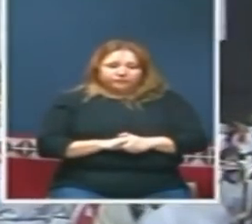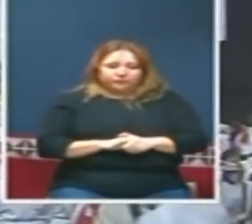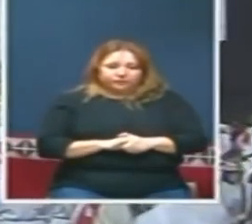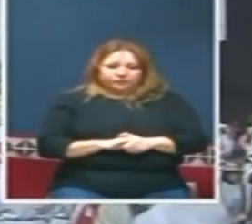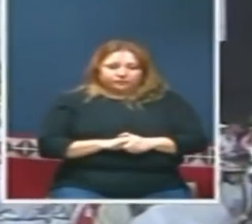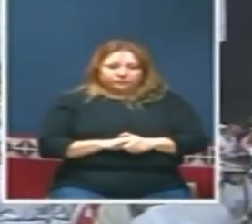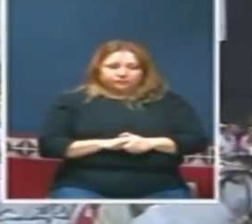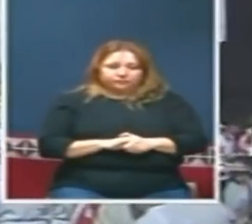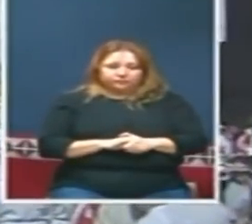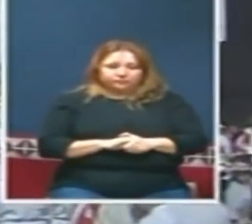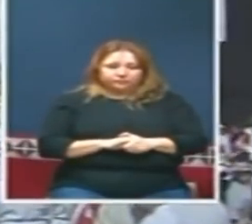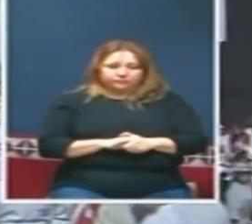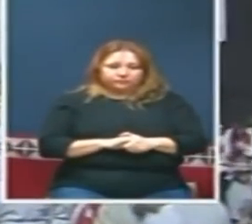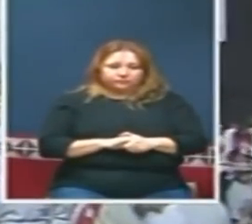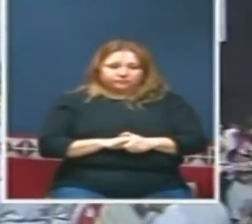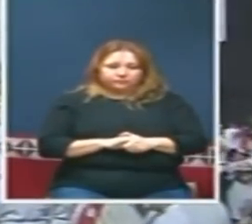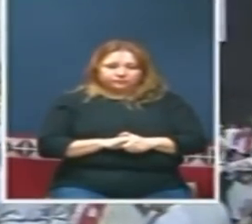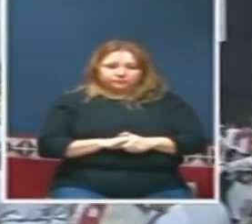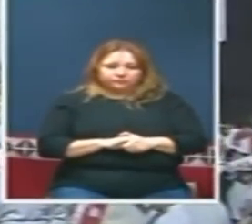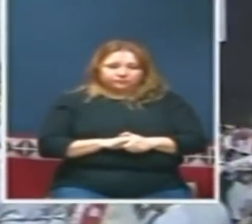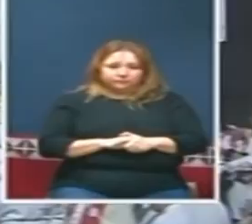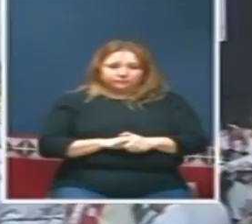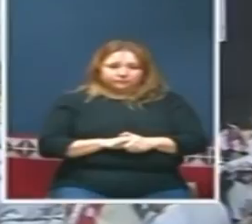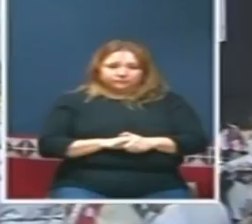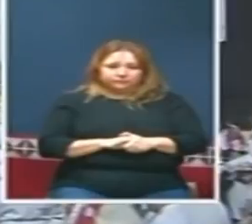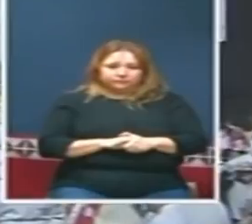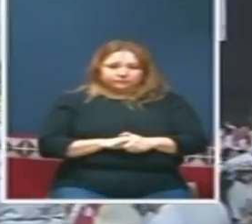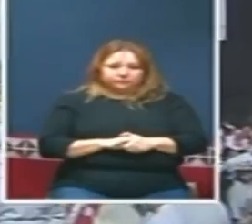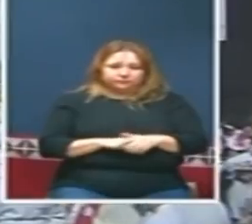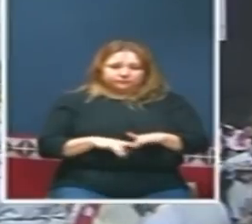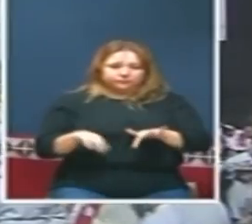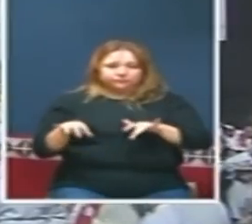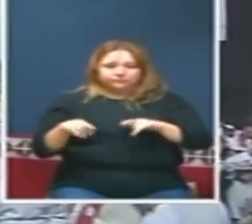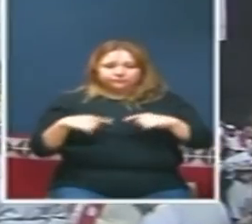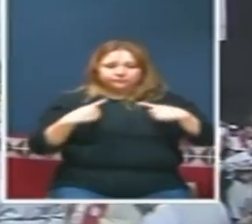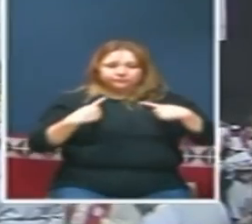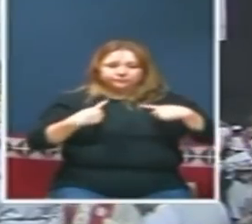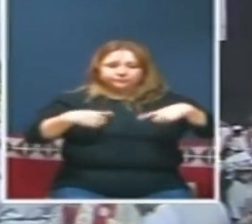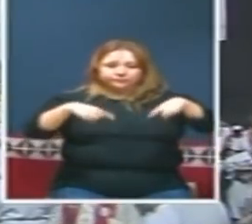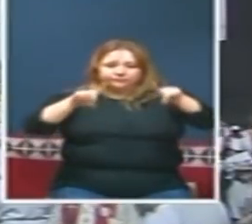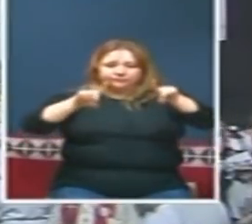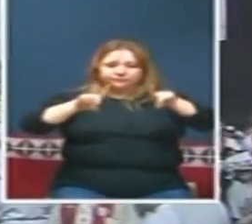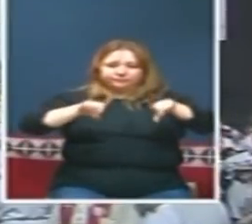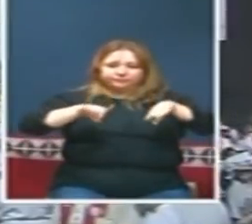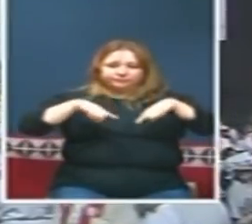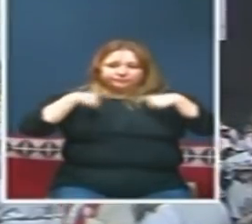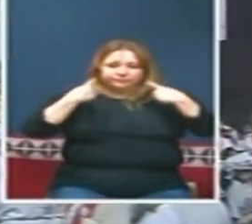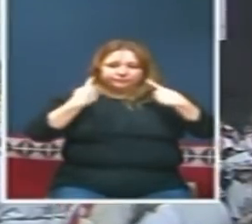Thank you.